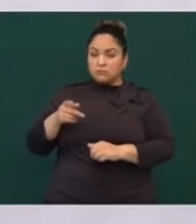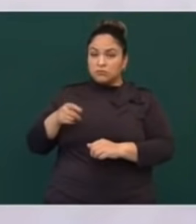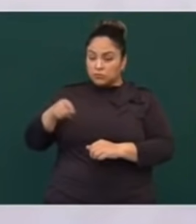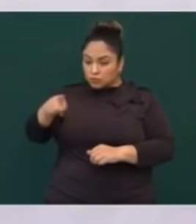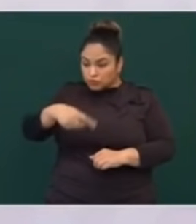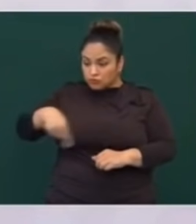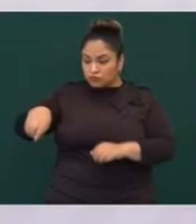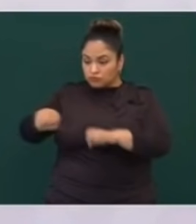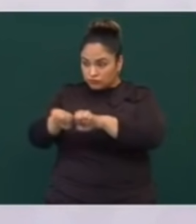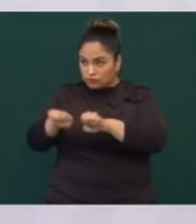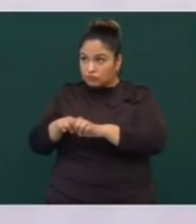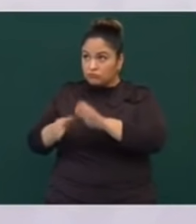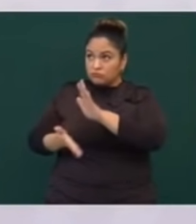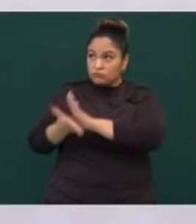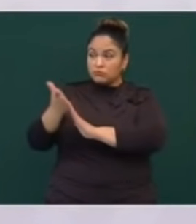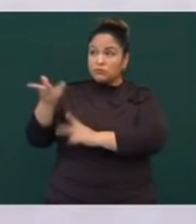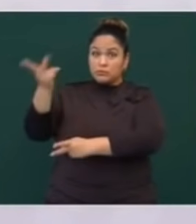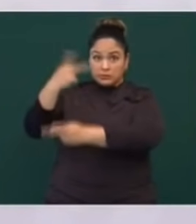nos vamos a volver a reunir